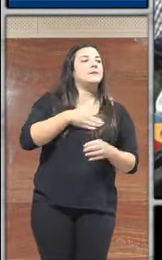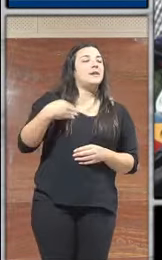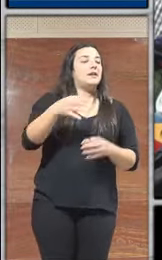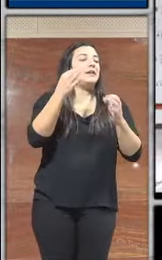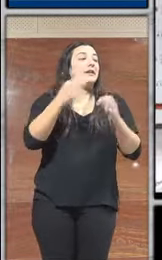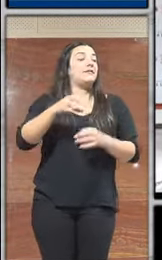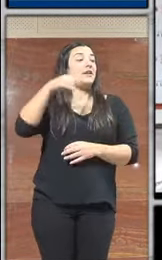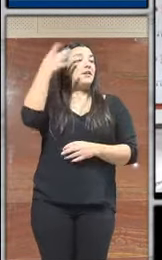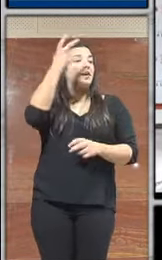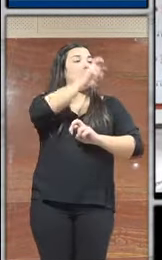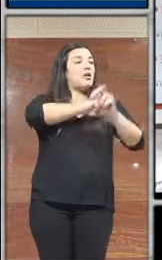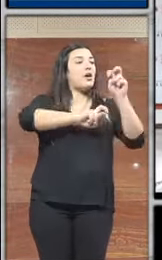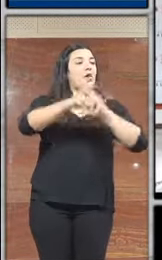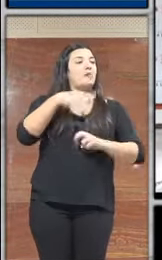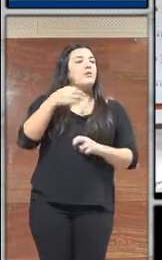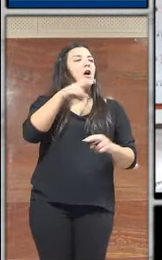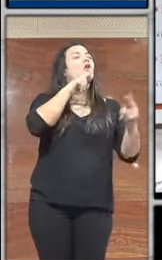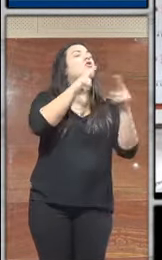siempre